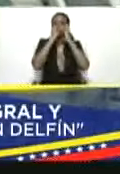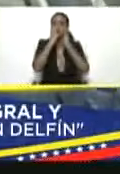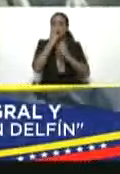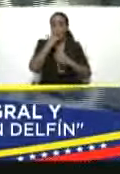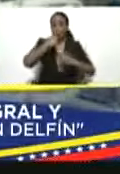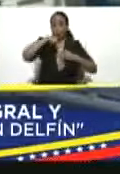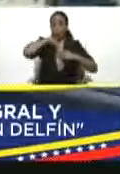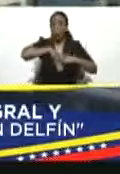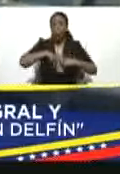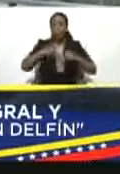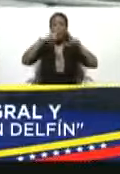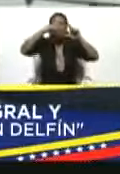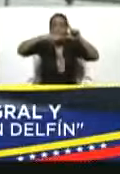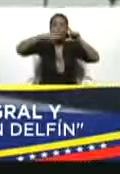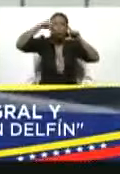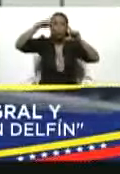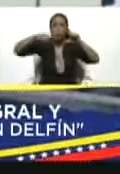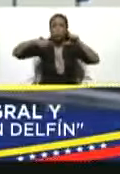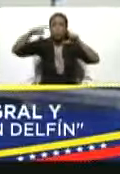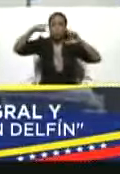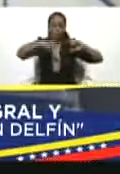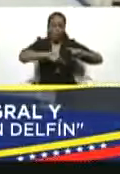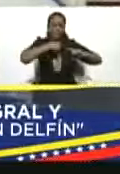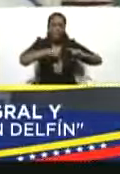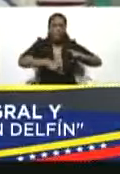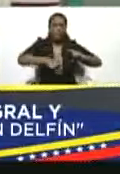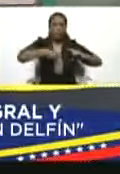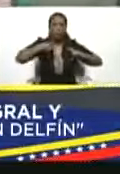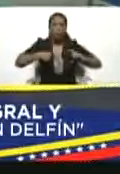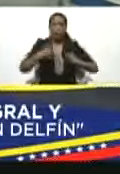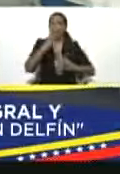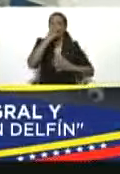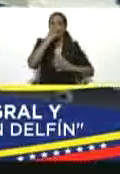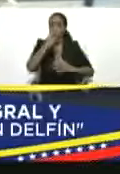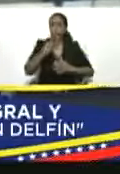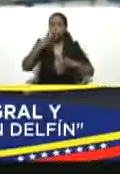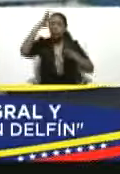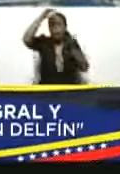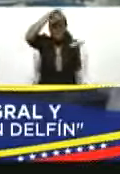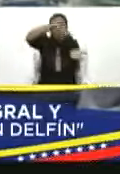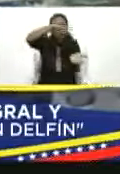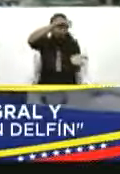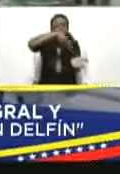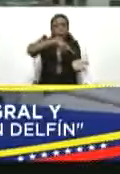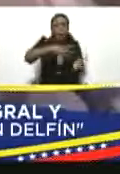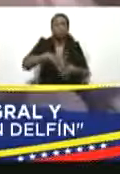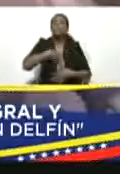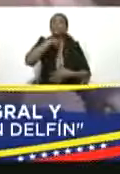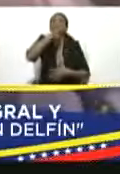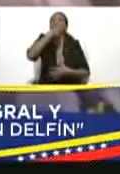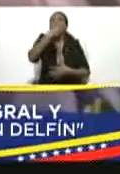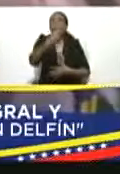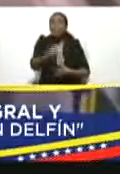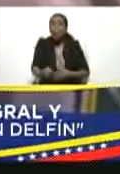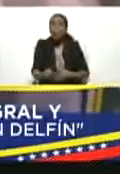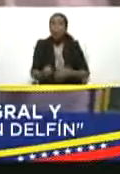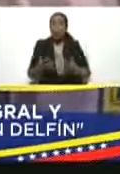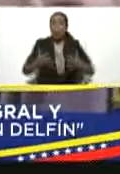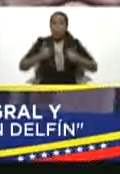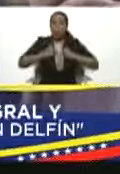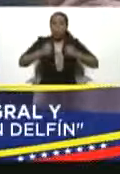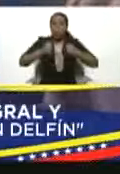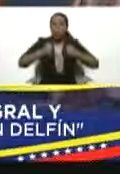tenemos monitores multiparámetros tenemos bombas de inf tenemos aspiradores tenemos